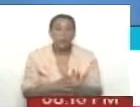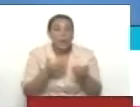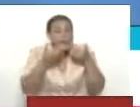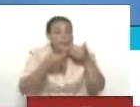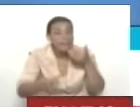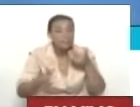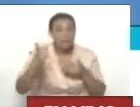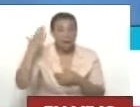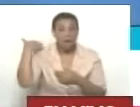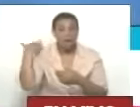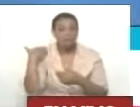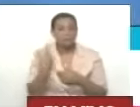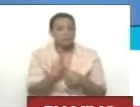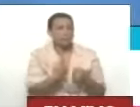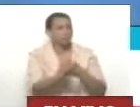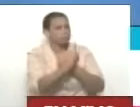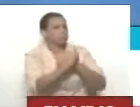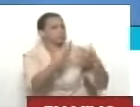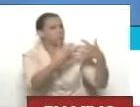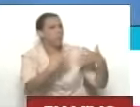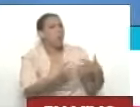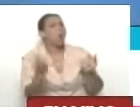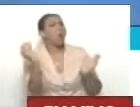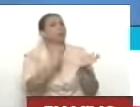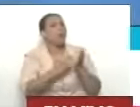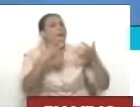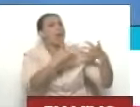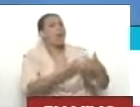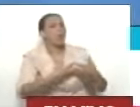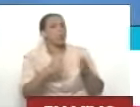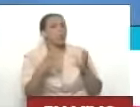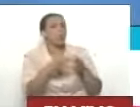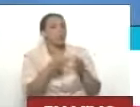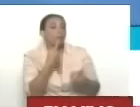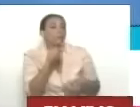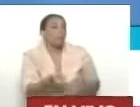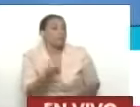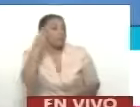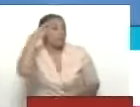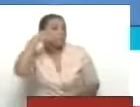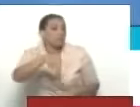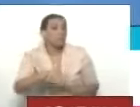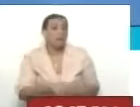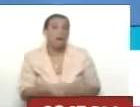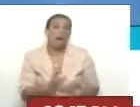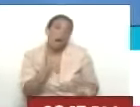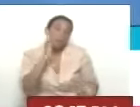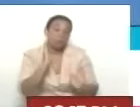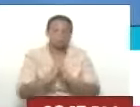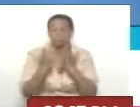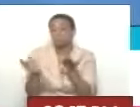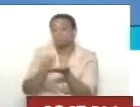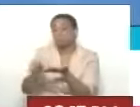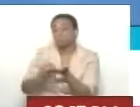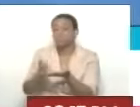Recientemente ellos me dijeron, queremos reunirnos. ¿Cuándo? En tal día. Déjame ver la agenda.